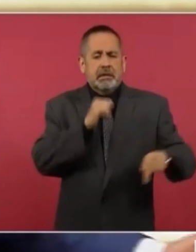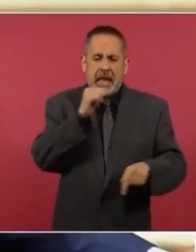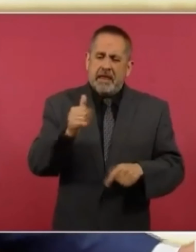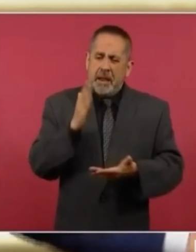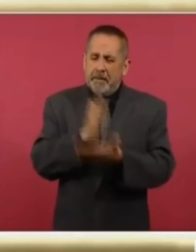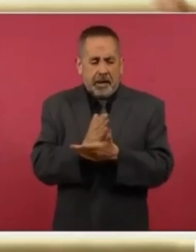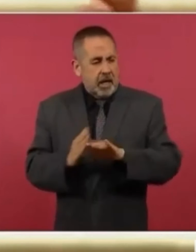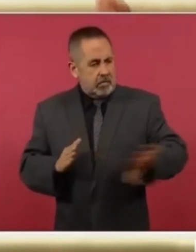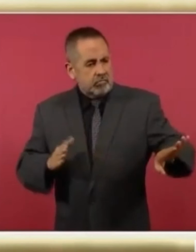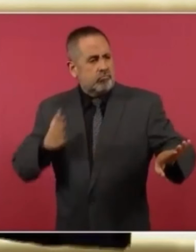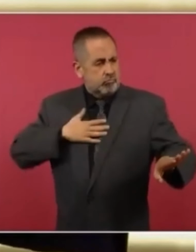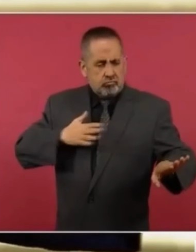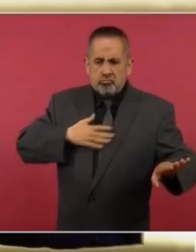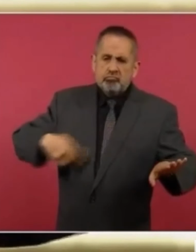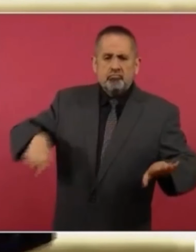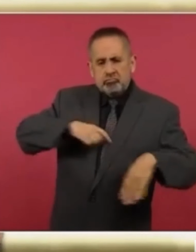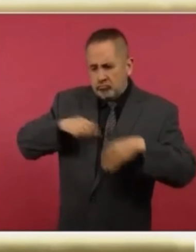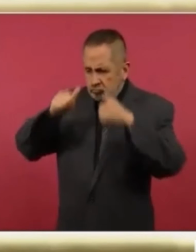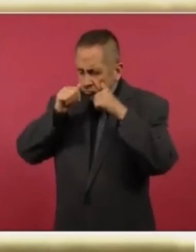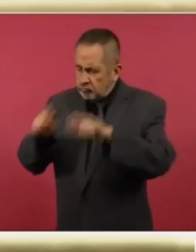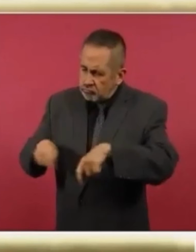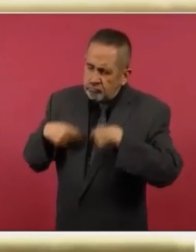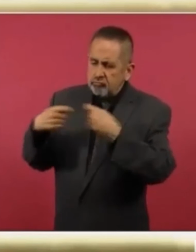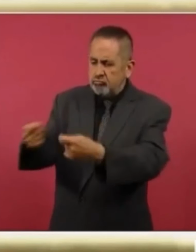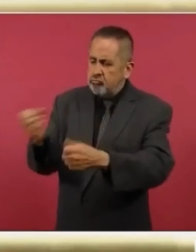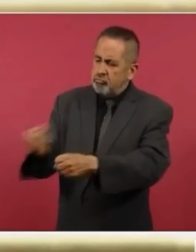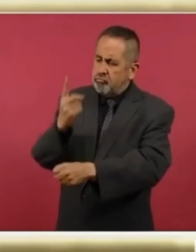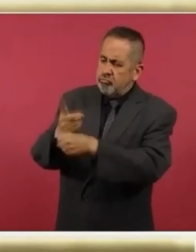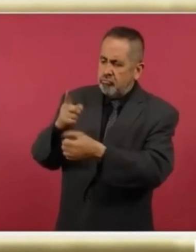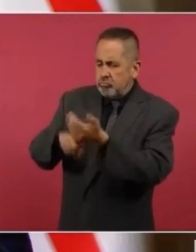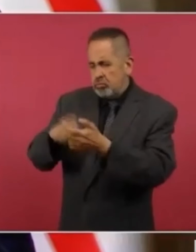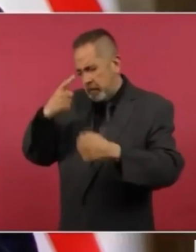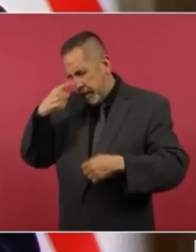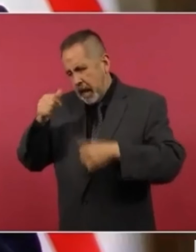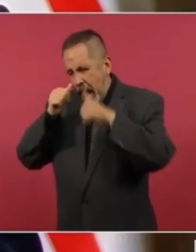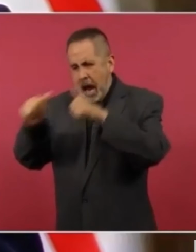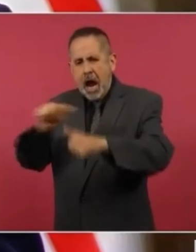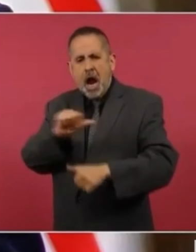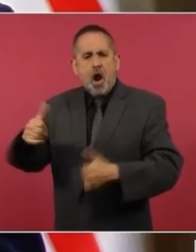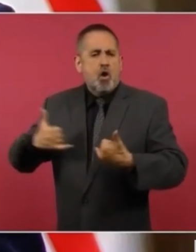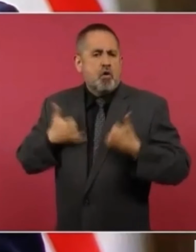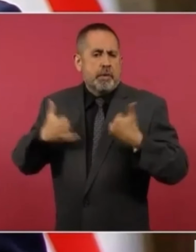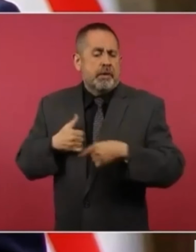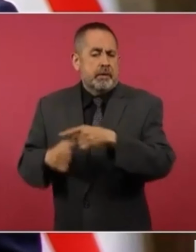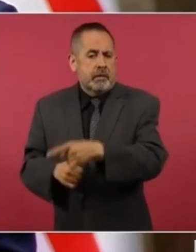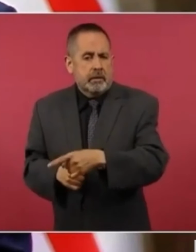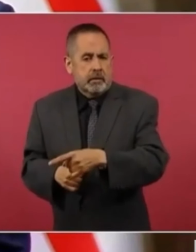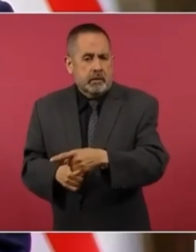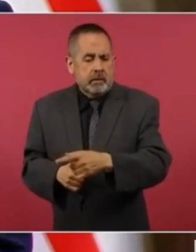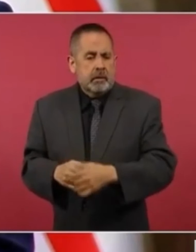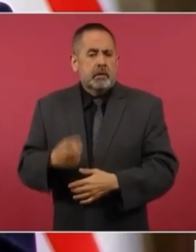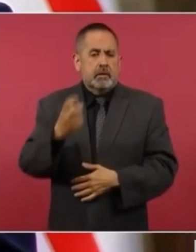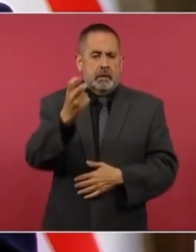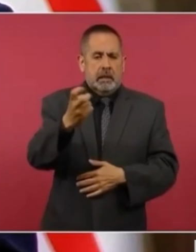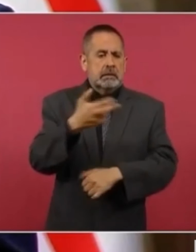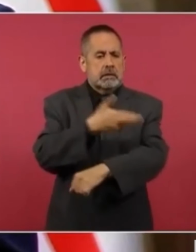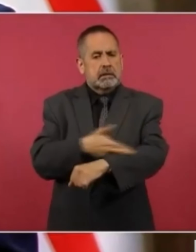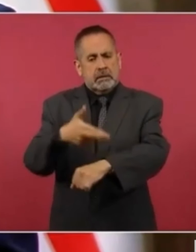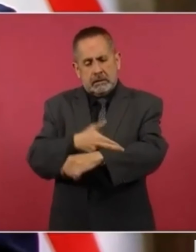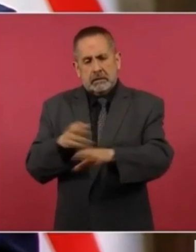que nosotros podamos darles oportunidades a los jóvenes. Eso es lo que estamos